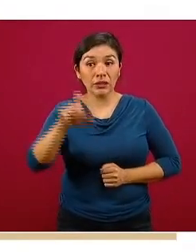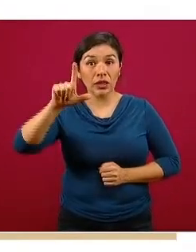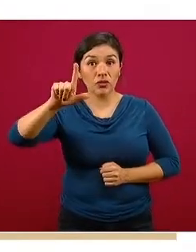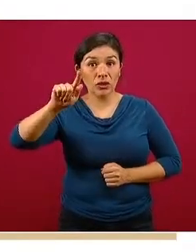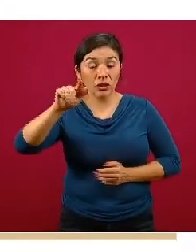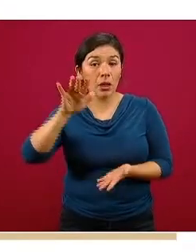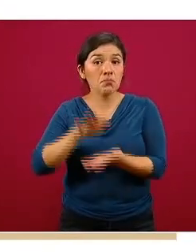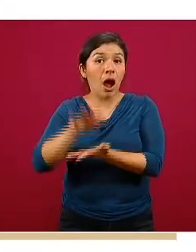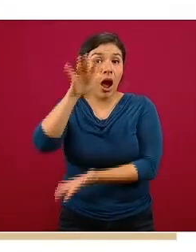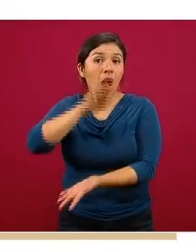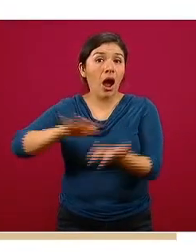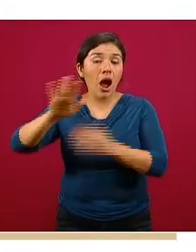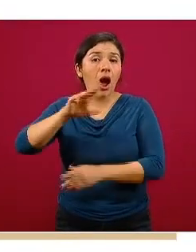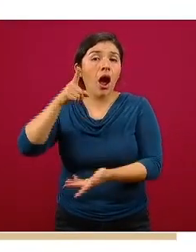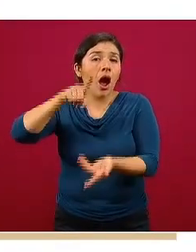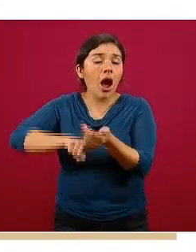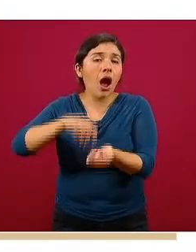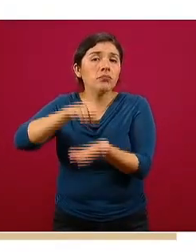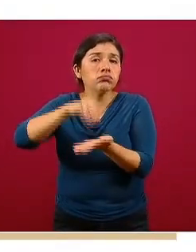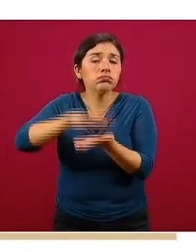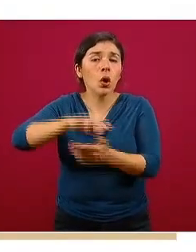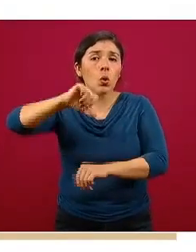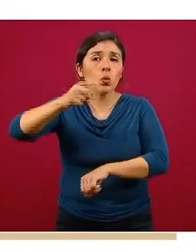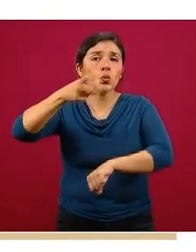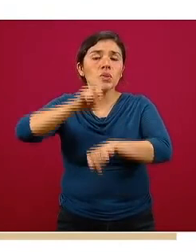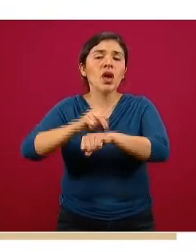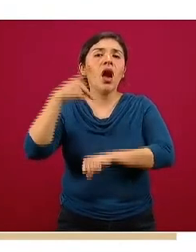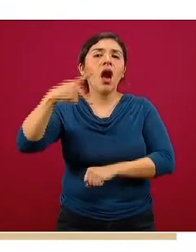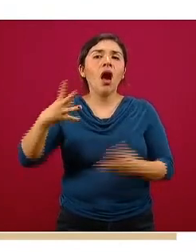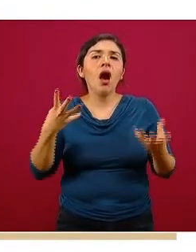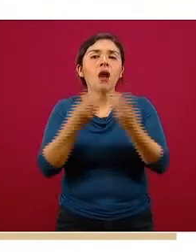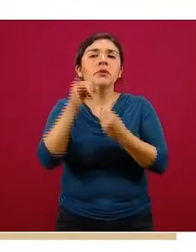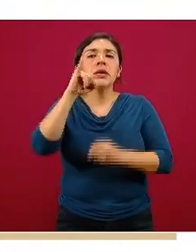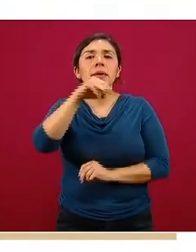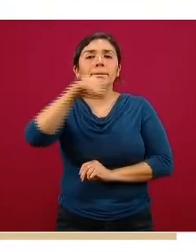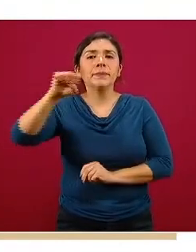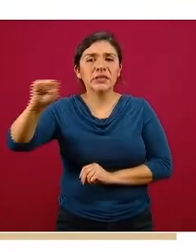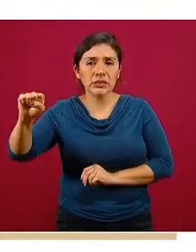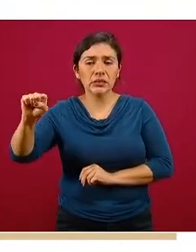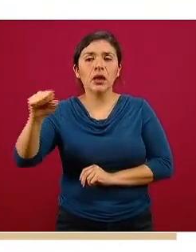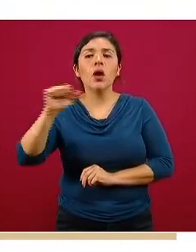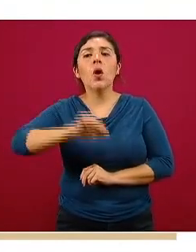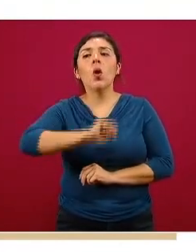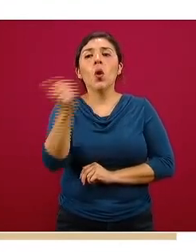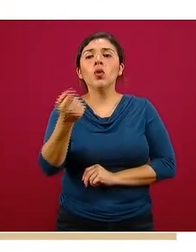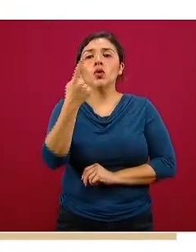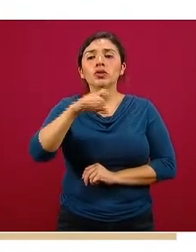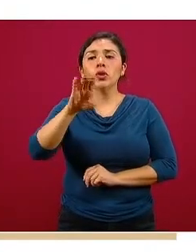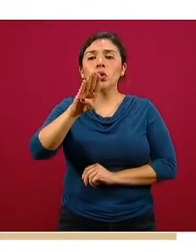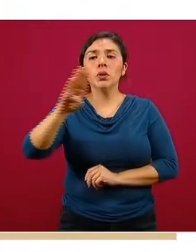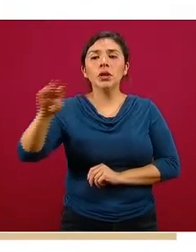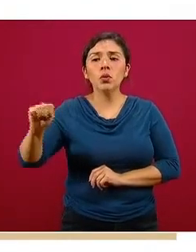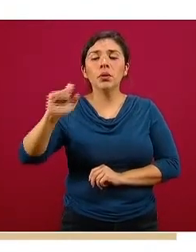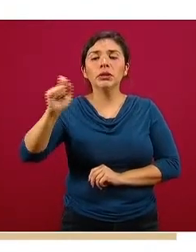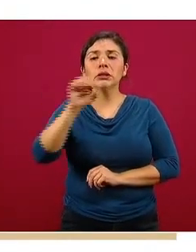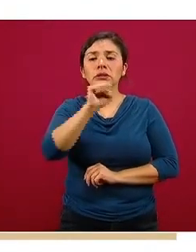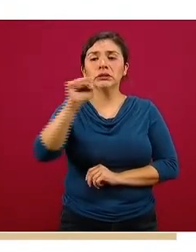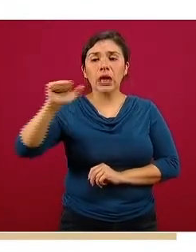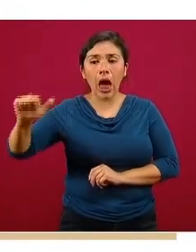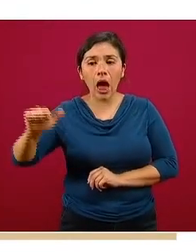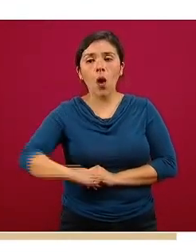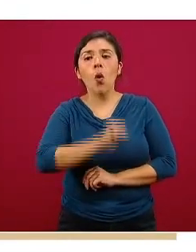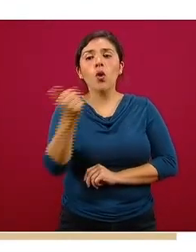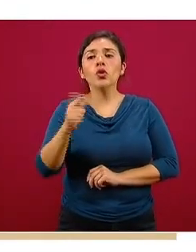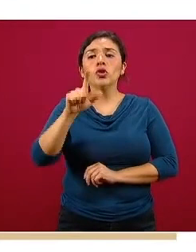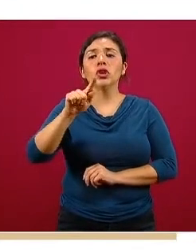la mayoría de las que se notifican el día de hoy son del Instituto Mexicano del Seguro Social, 199 de la Secretaría